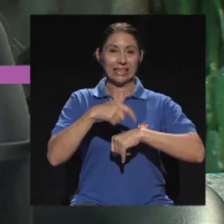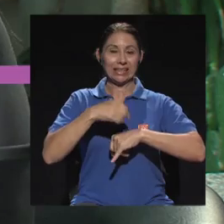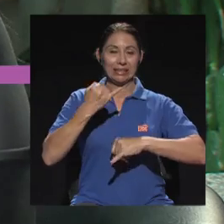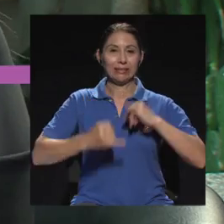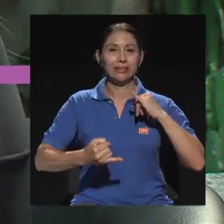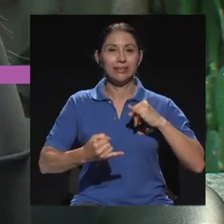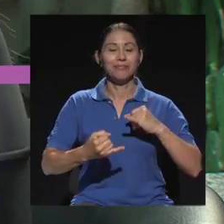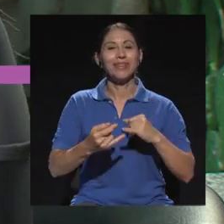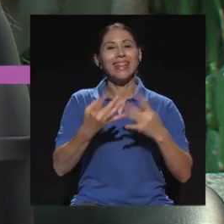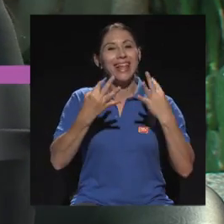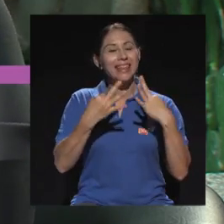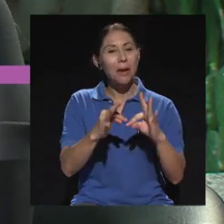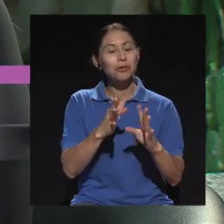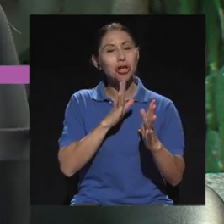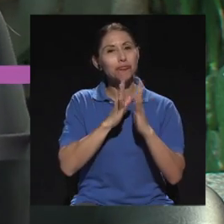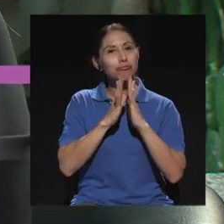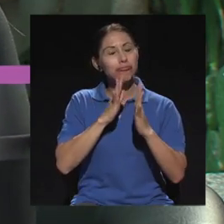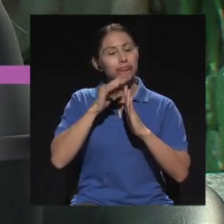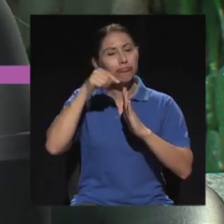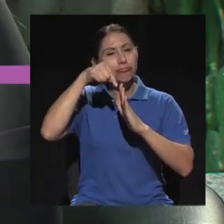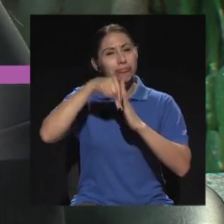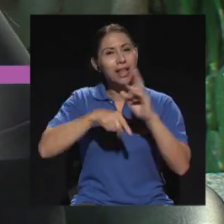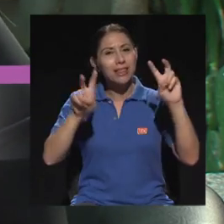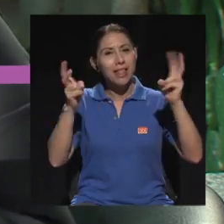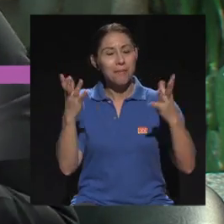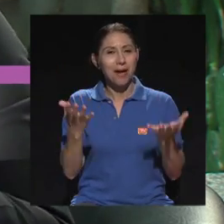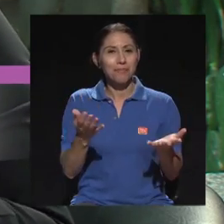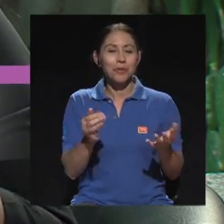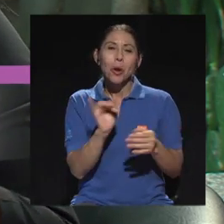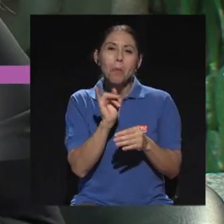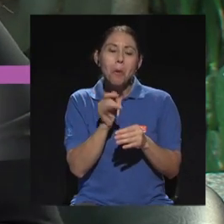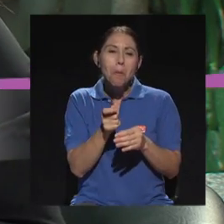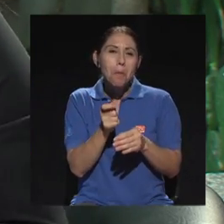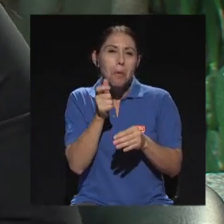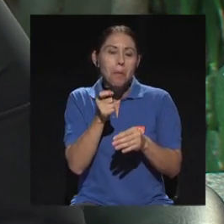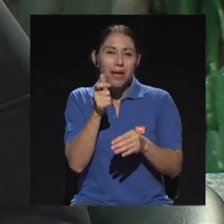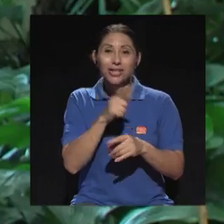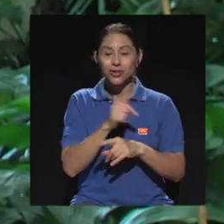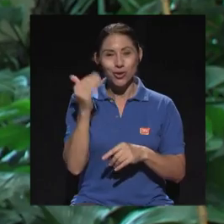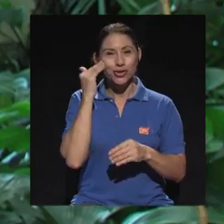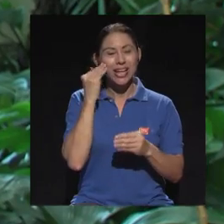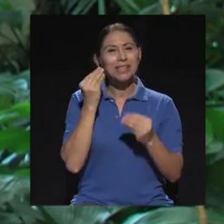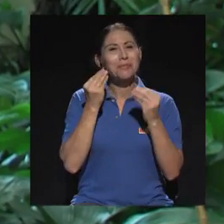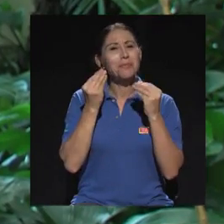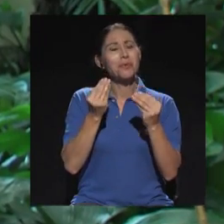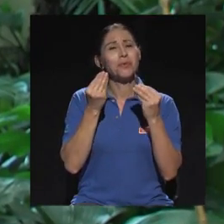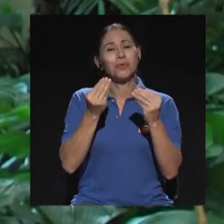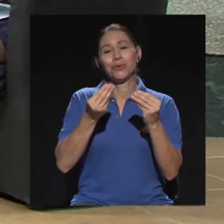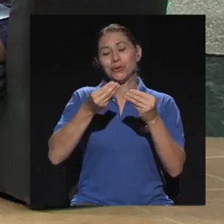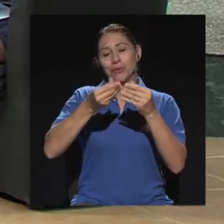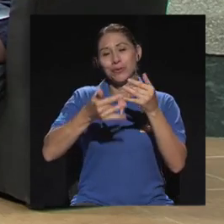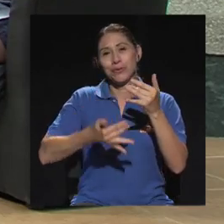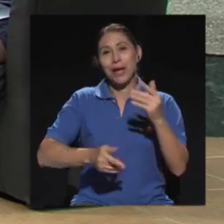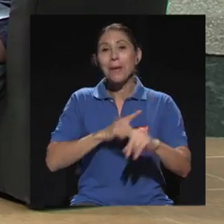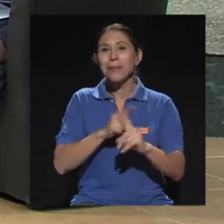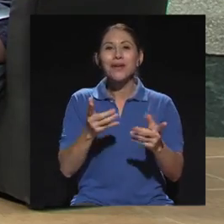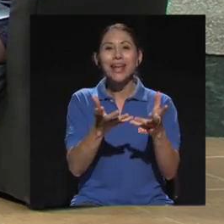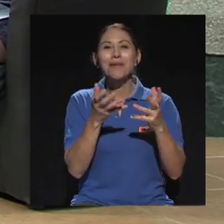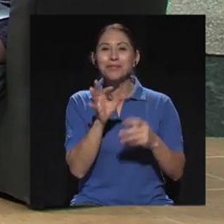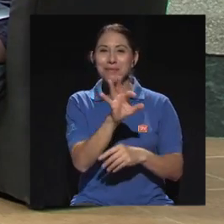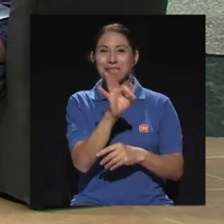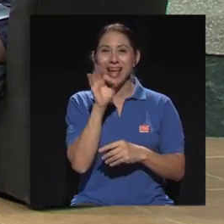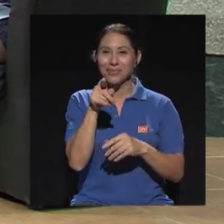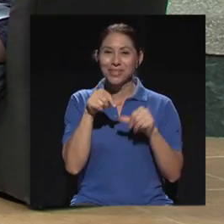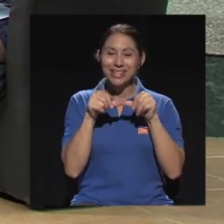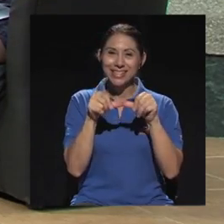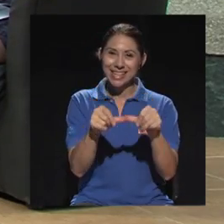en esta conversación. Tratamos de abarcar este tema, tan siquiera dando pinceladas, ¿verdad? Yo sé que es muy extenso, pero queremos invitarla